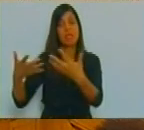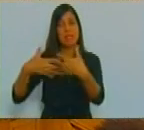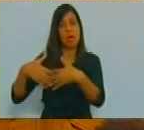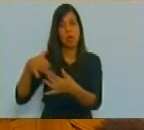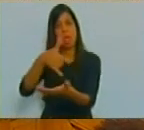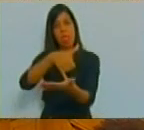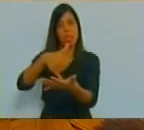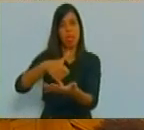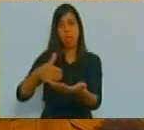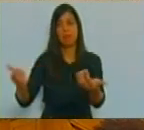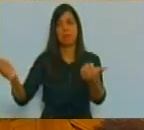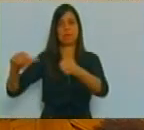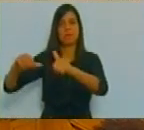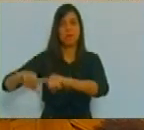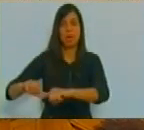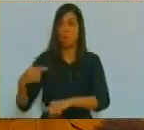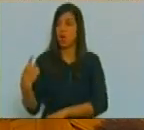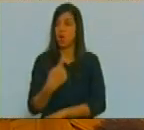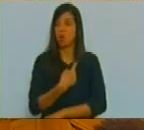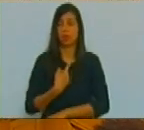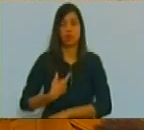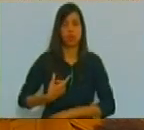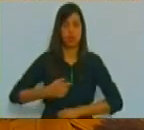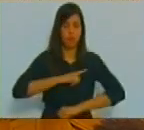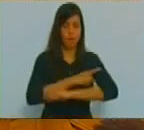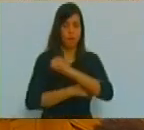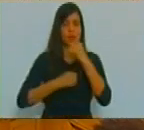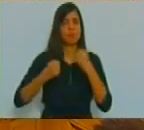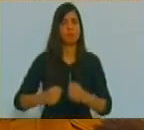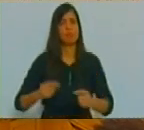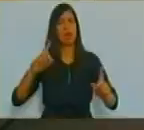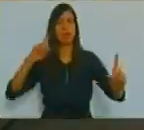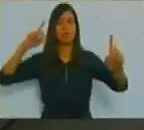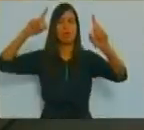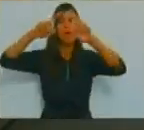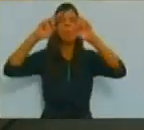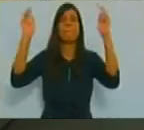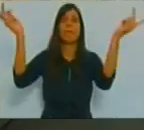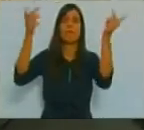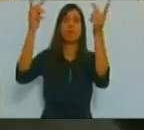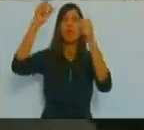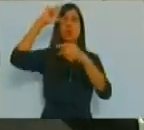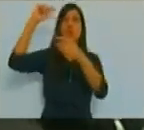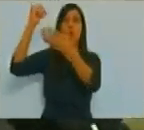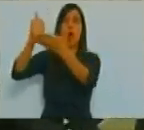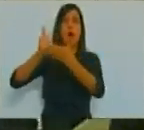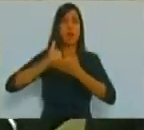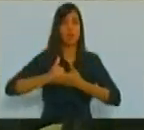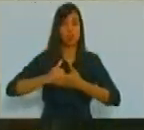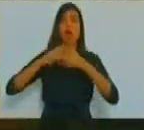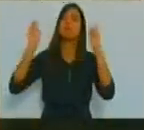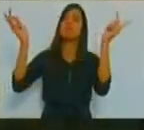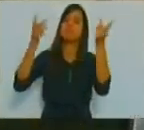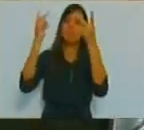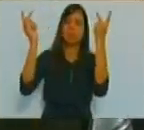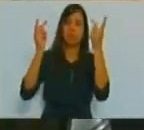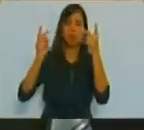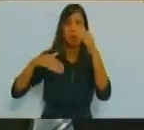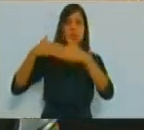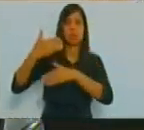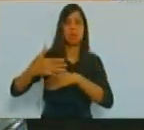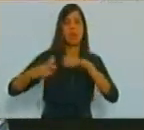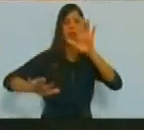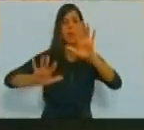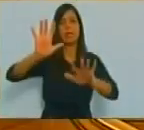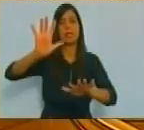fortaleza de sobrevivir y salir victorioso como dios mediante vamos a salir victorioso este próximo